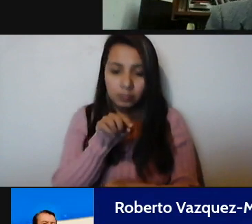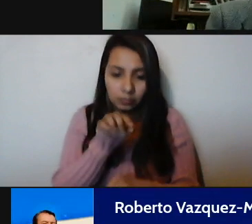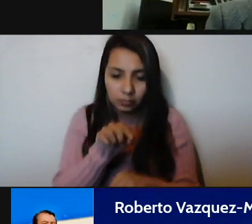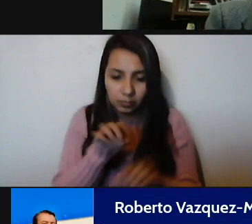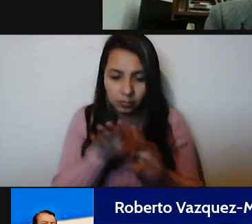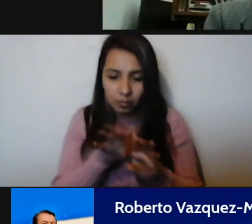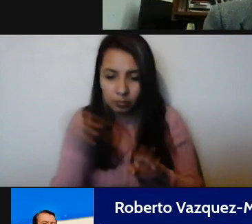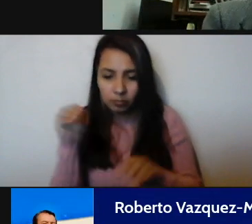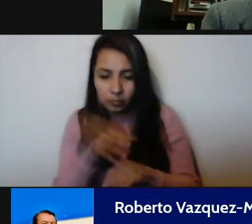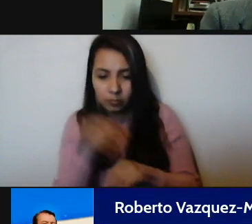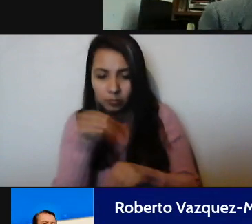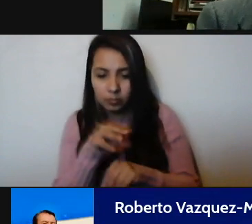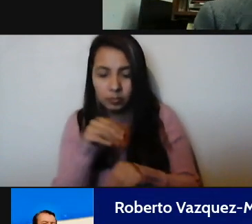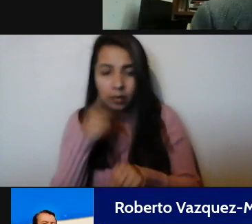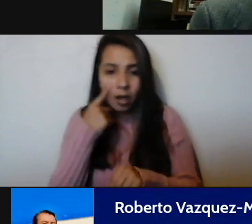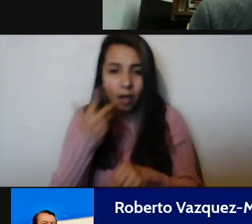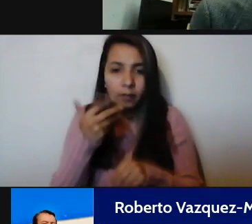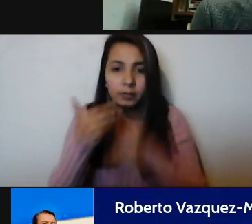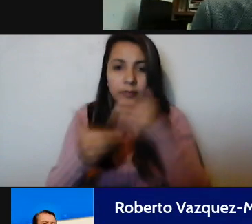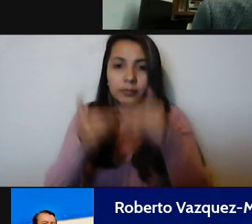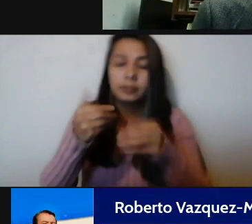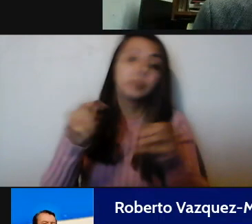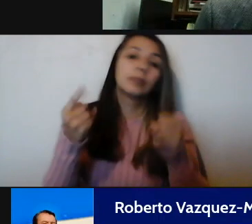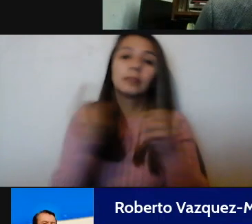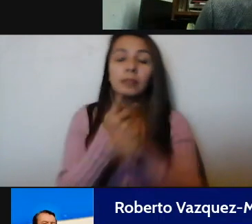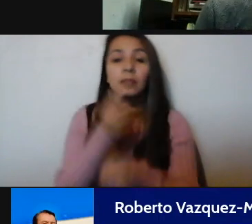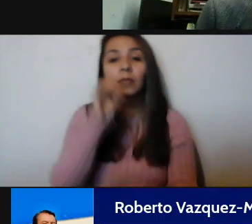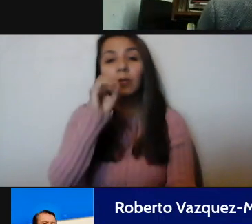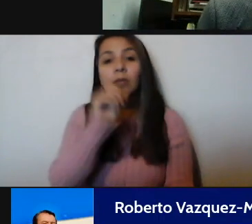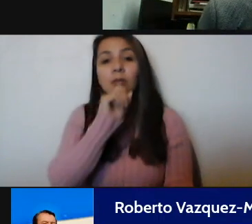están en mi grano de polvo.